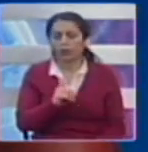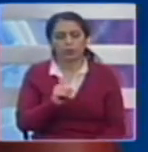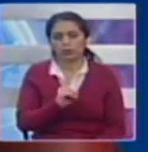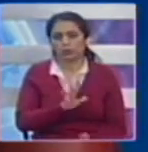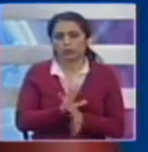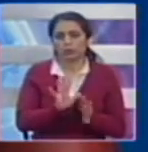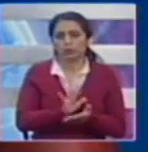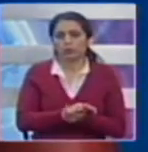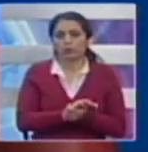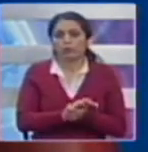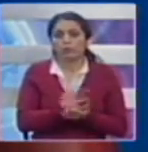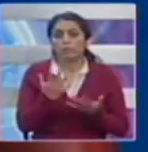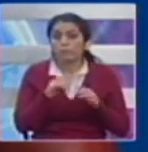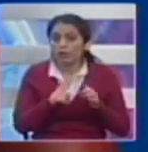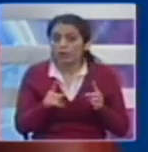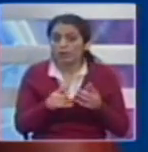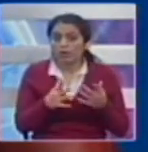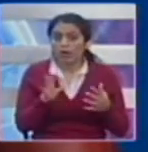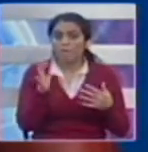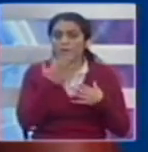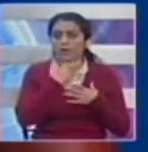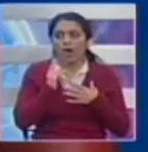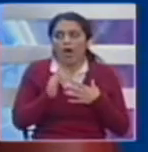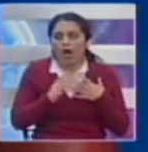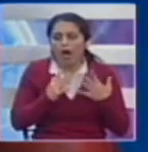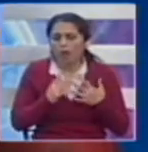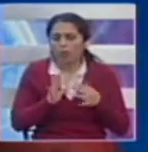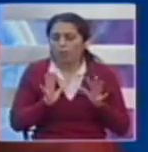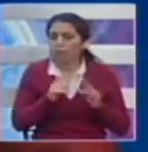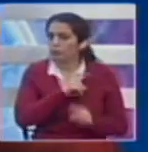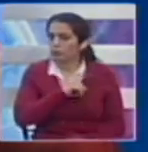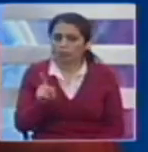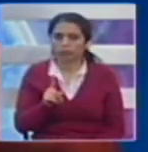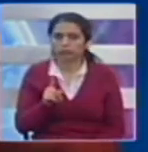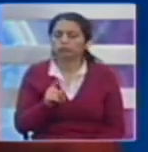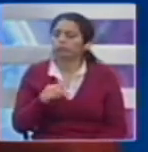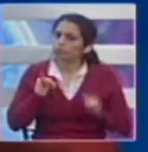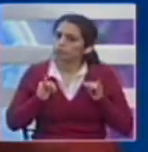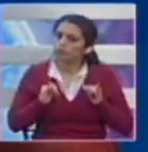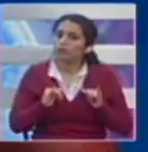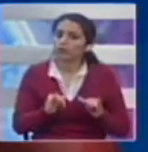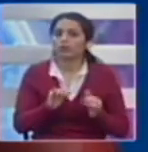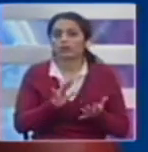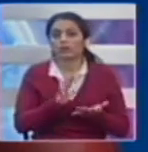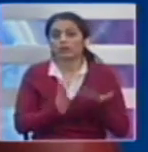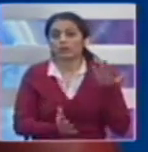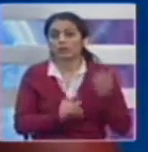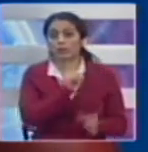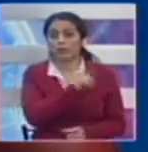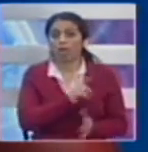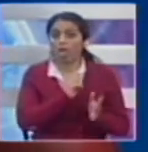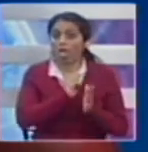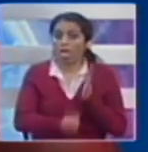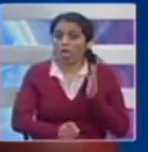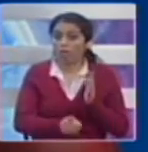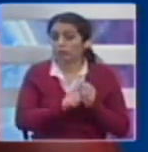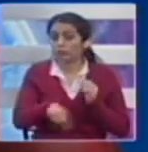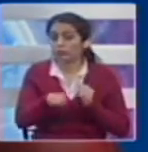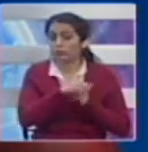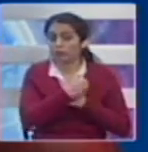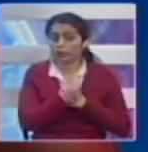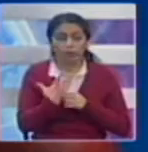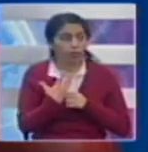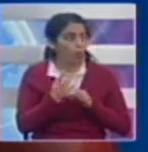que no nos va a temblar la mano en caso de que eso continúe, y en caso de ver que esto sea, haya denuncias o exista de este tipo de casos